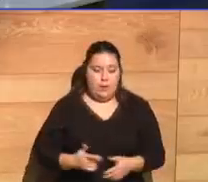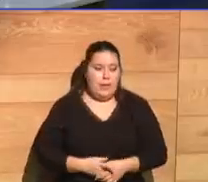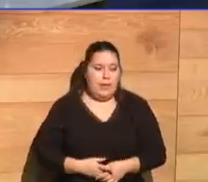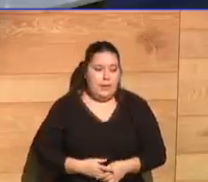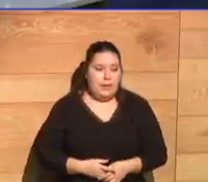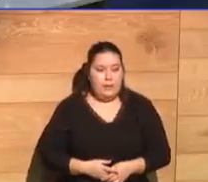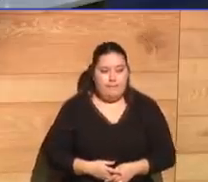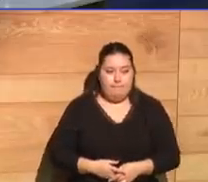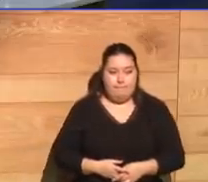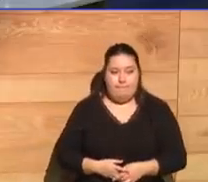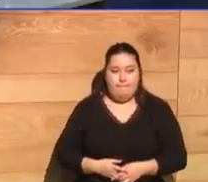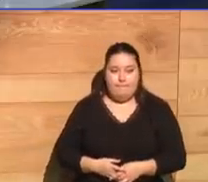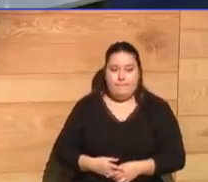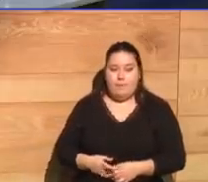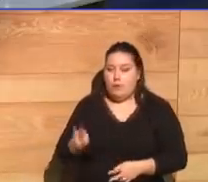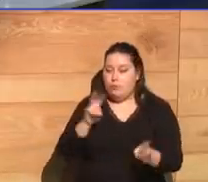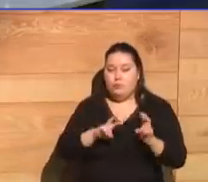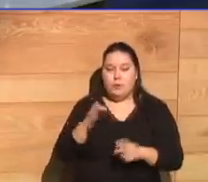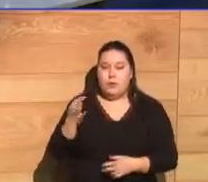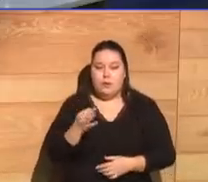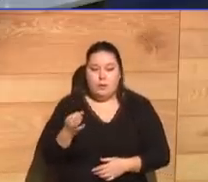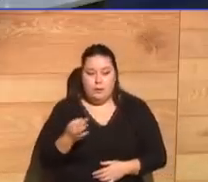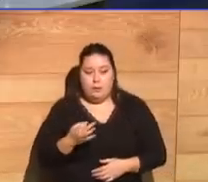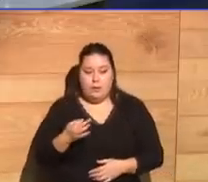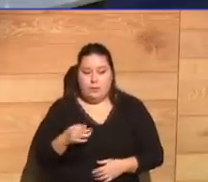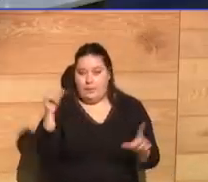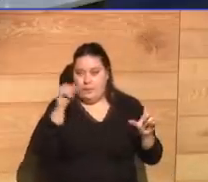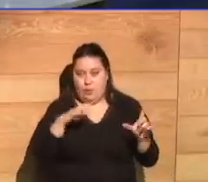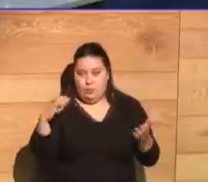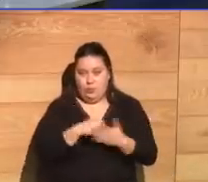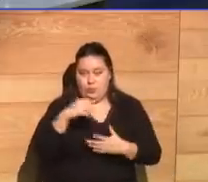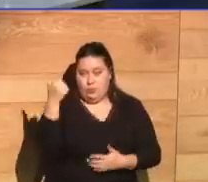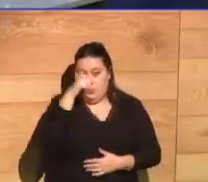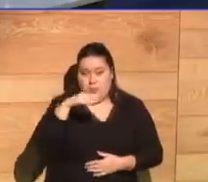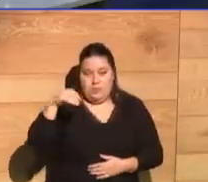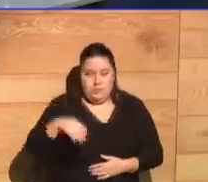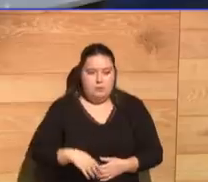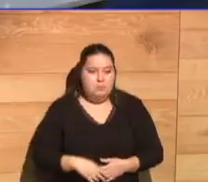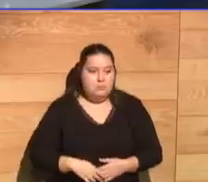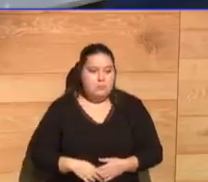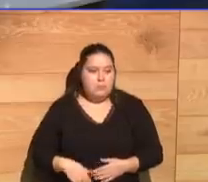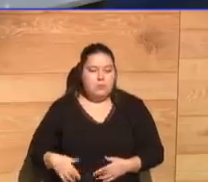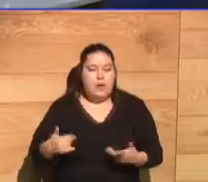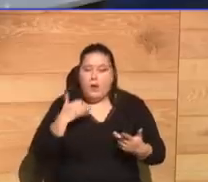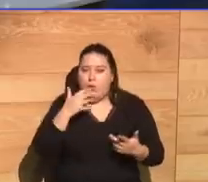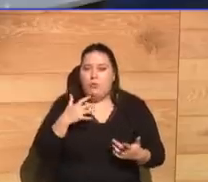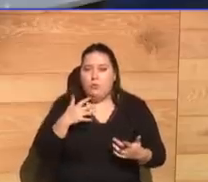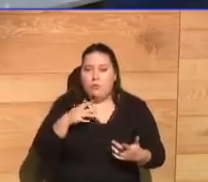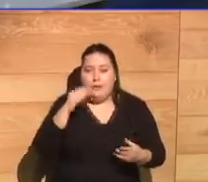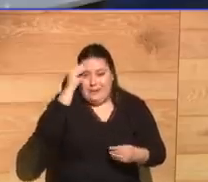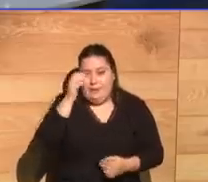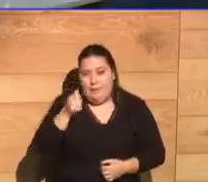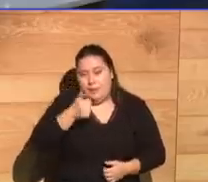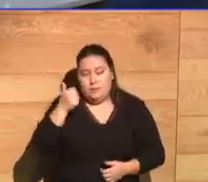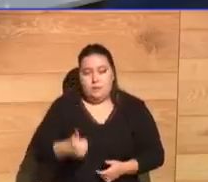Sí, claro, por la redacción. Pero lo que busca Pakula en Todos los hombres del presidente es más realista, más carnal, más creíble. Ahí tienen como